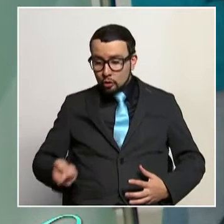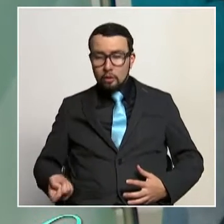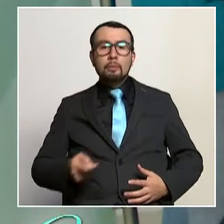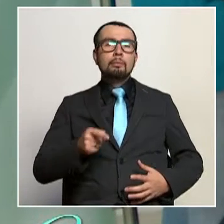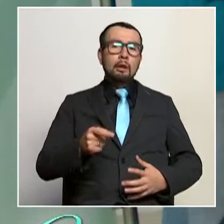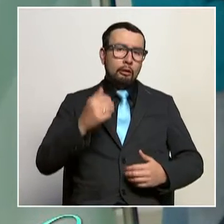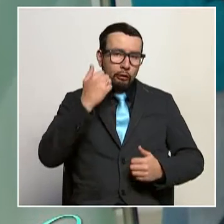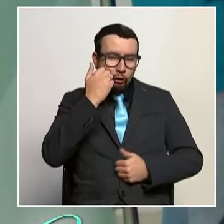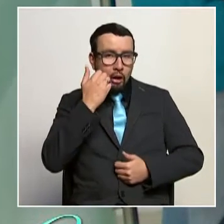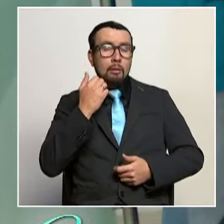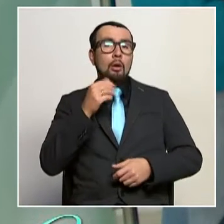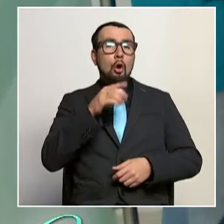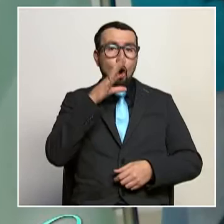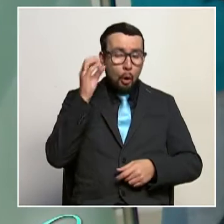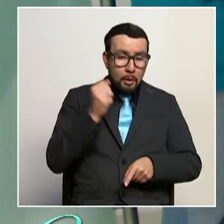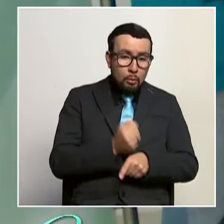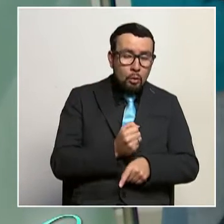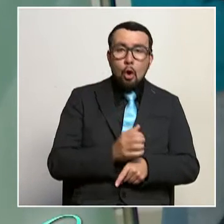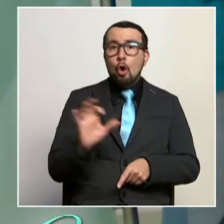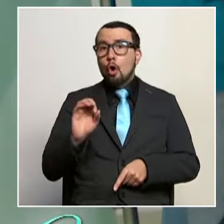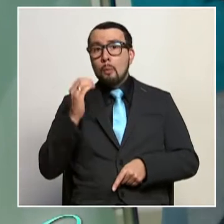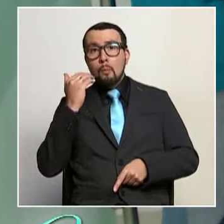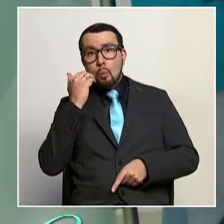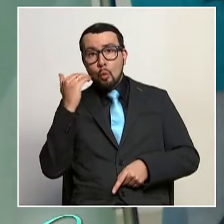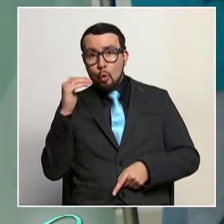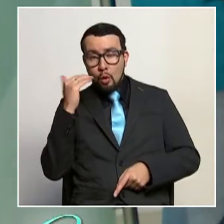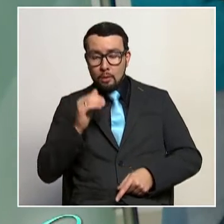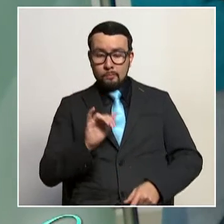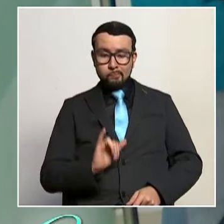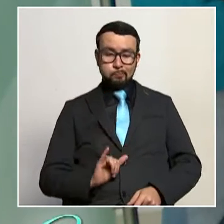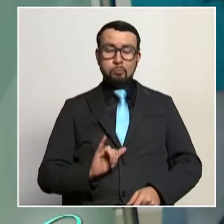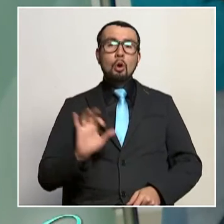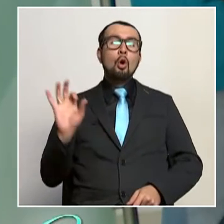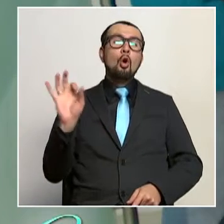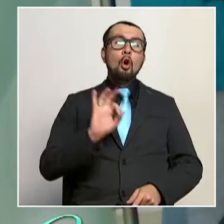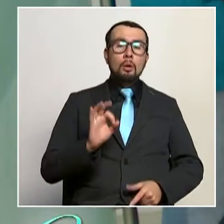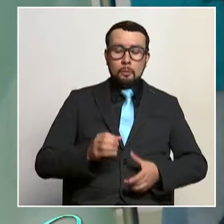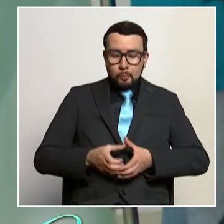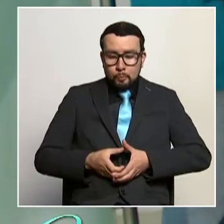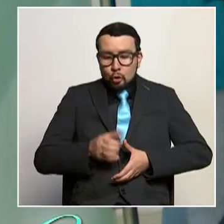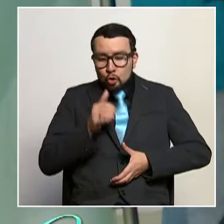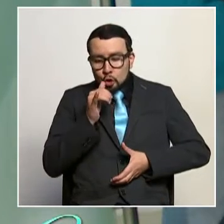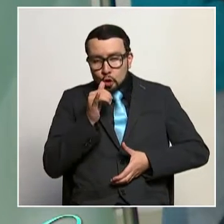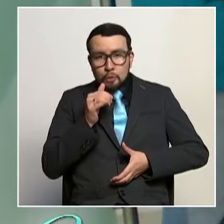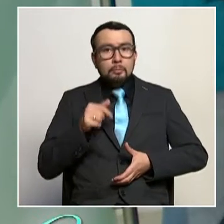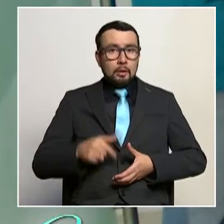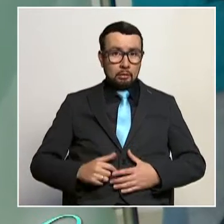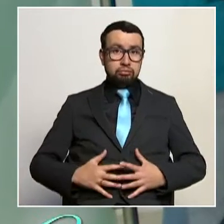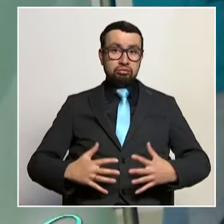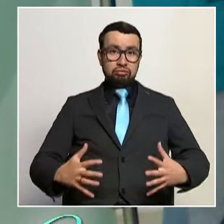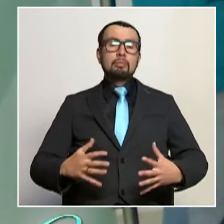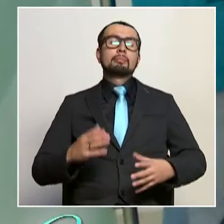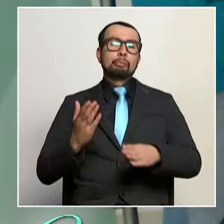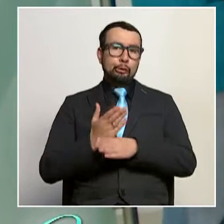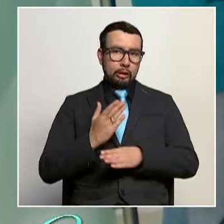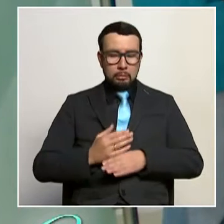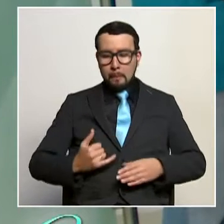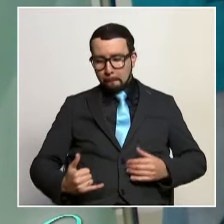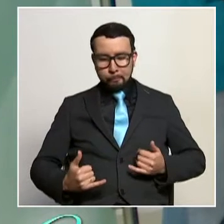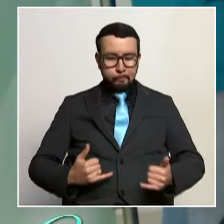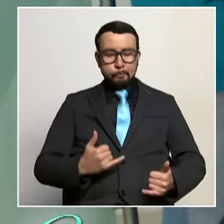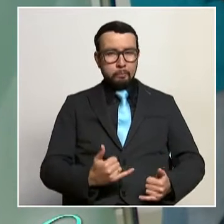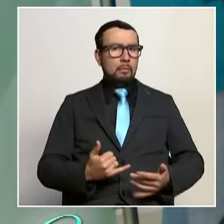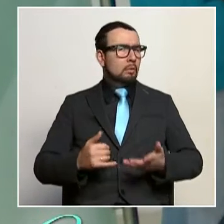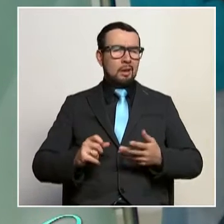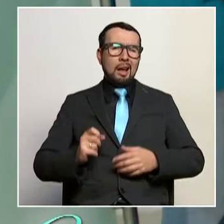la próstata, en la mujer el útero o la vejiga. Y eso es una cosa pues que por